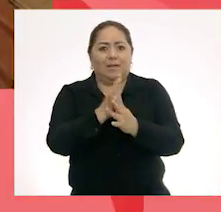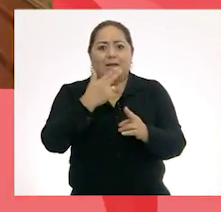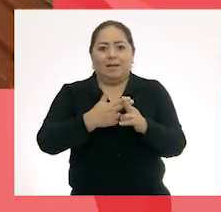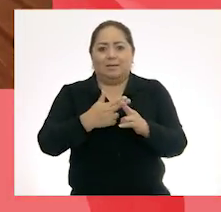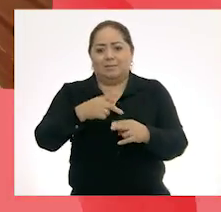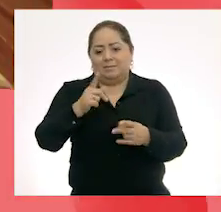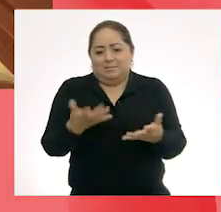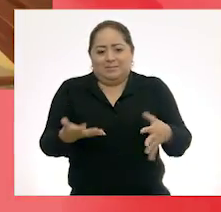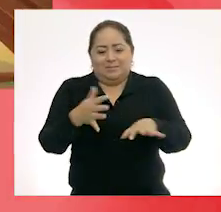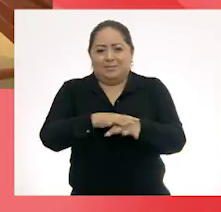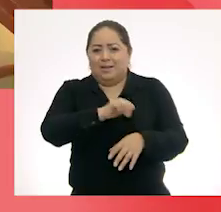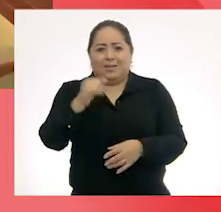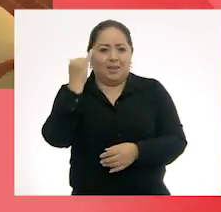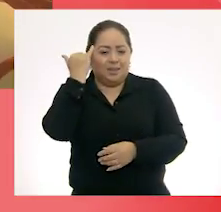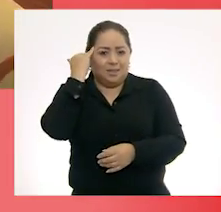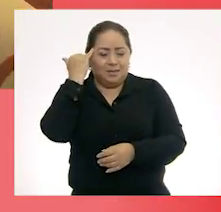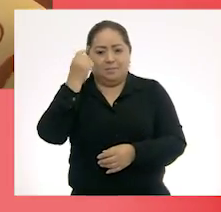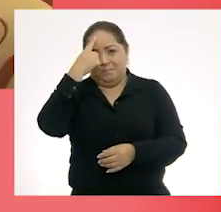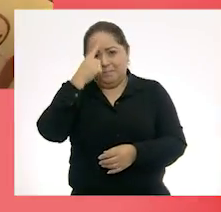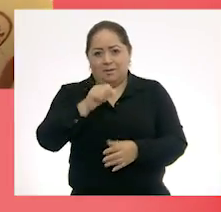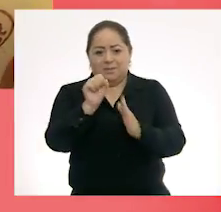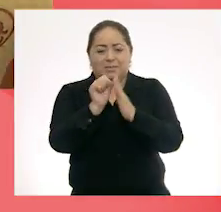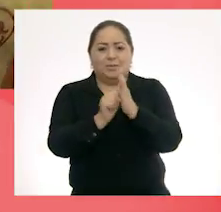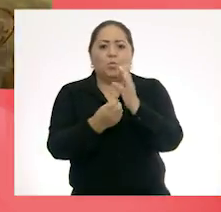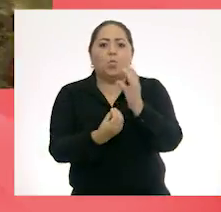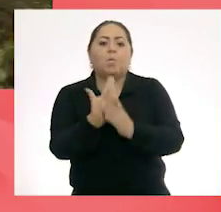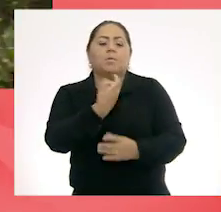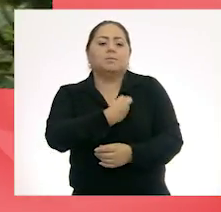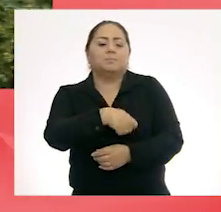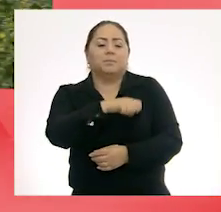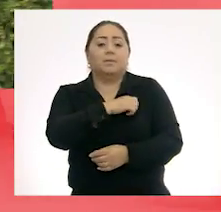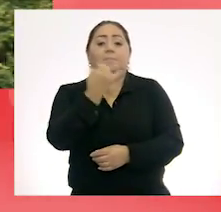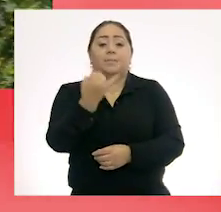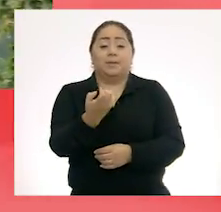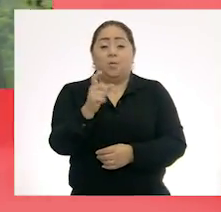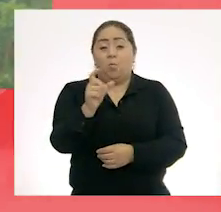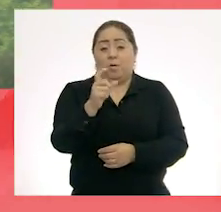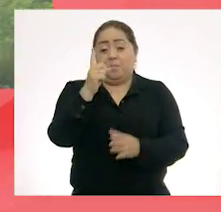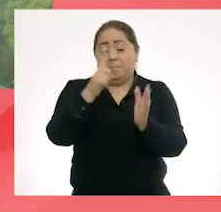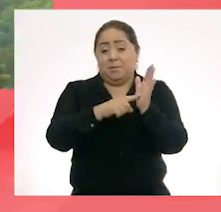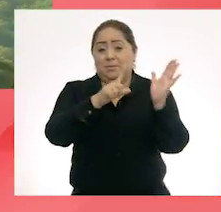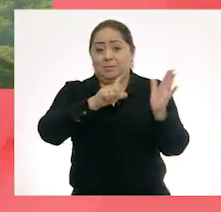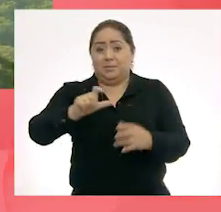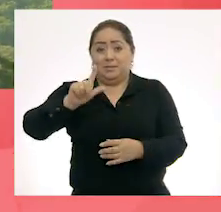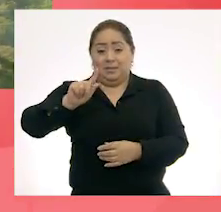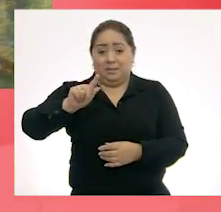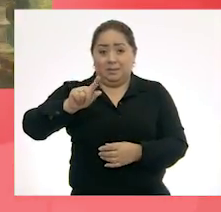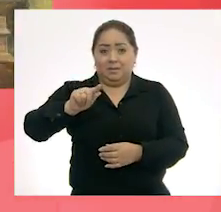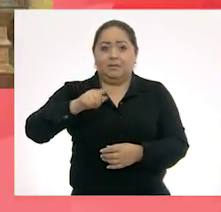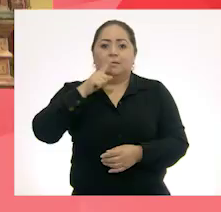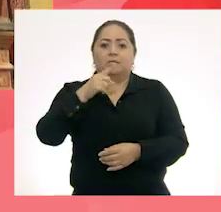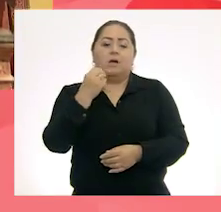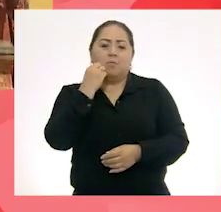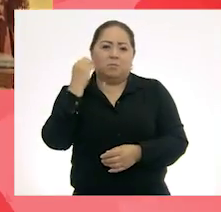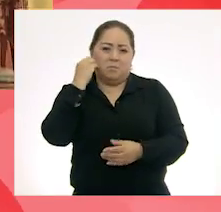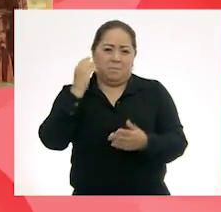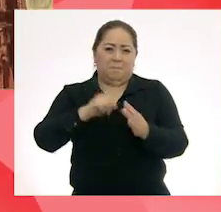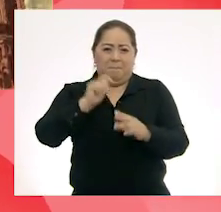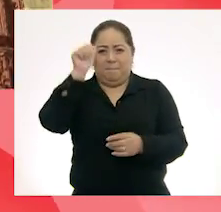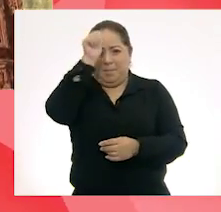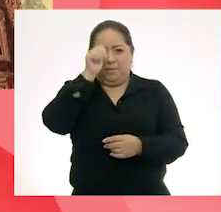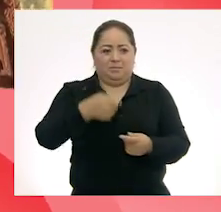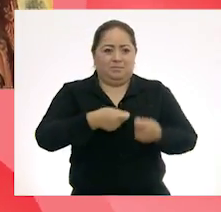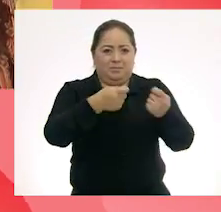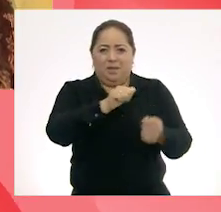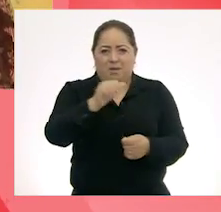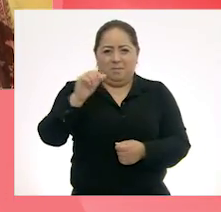la integración de los indígenas al sistema de la Nueva España. Así que cuando en 1770 el arzobispo entregó las misiones